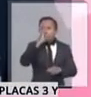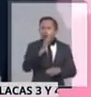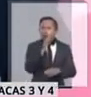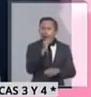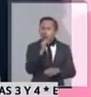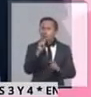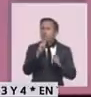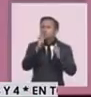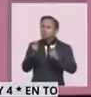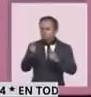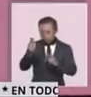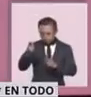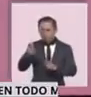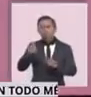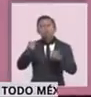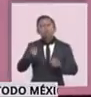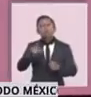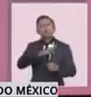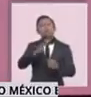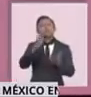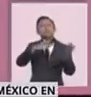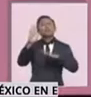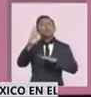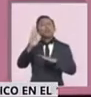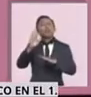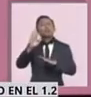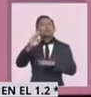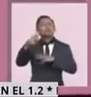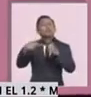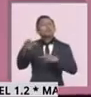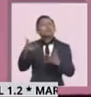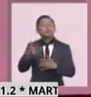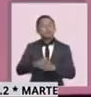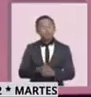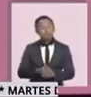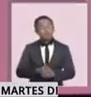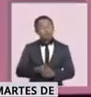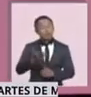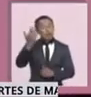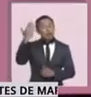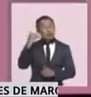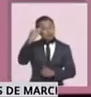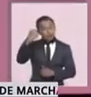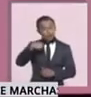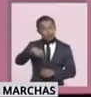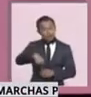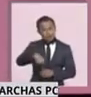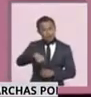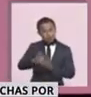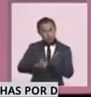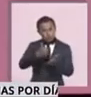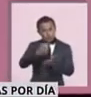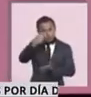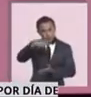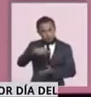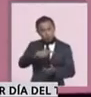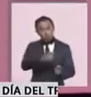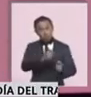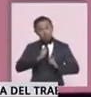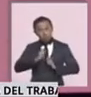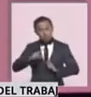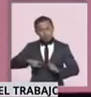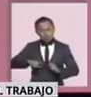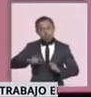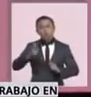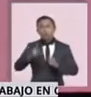postdebate una vez que los medios ya dejaron el tema del postdebate. Supongo que después de lo de Citibank, la reunión con los consejeros de Citibank, ya el tema del debate